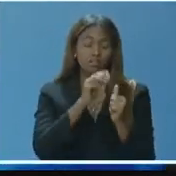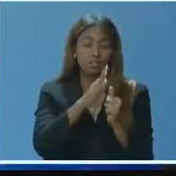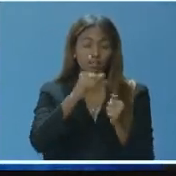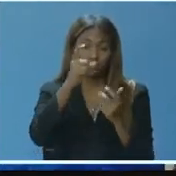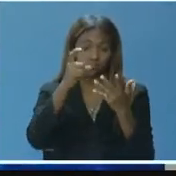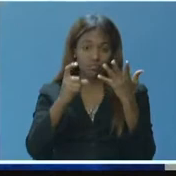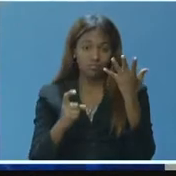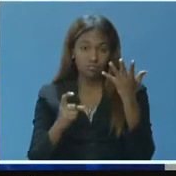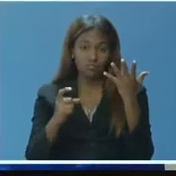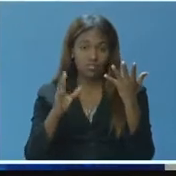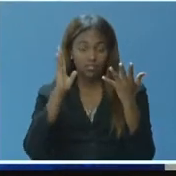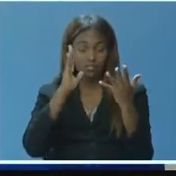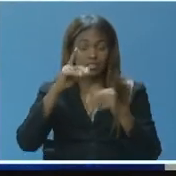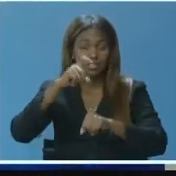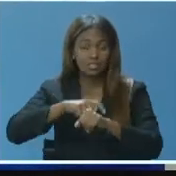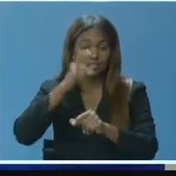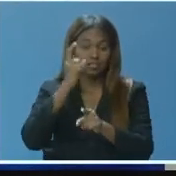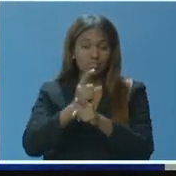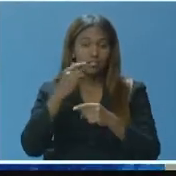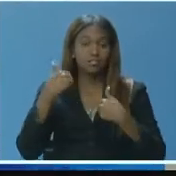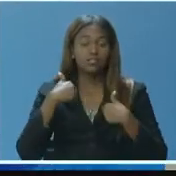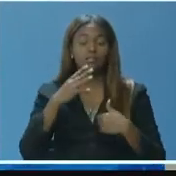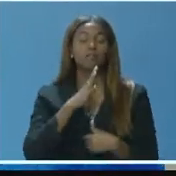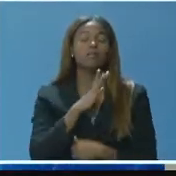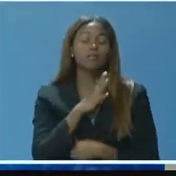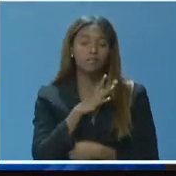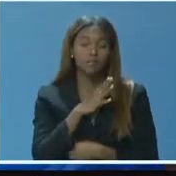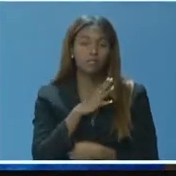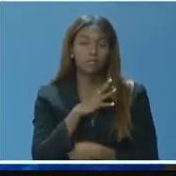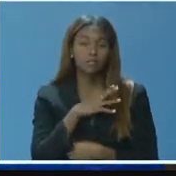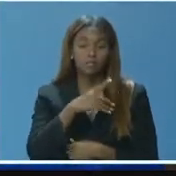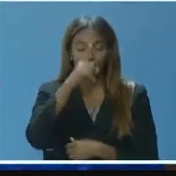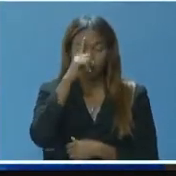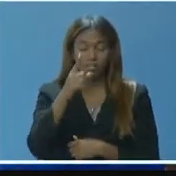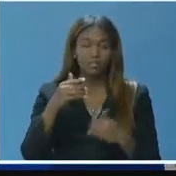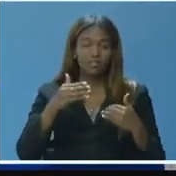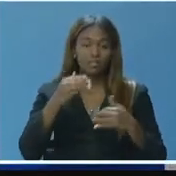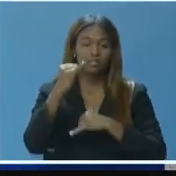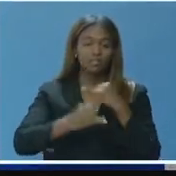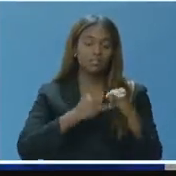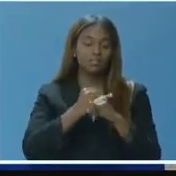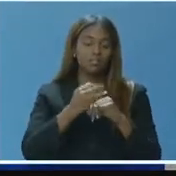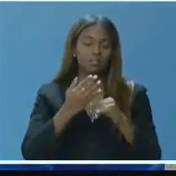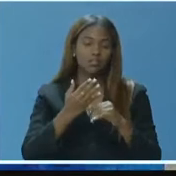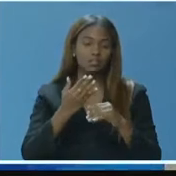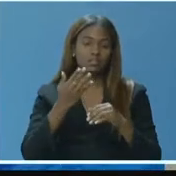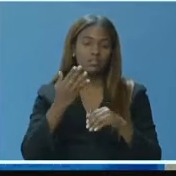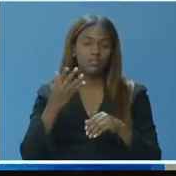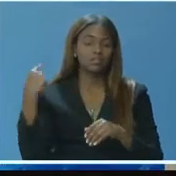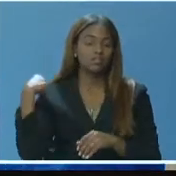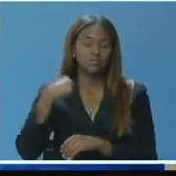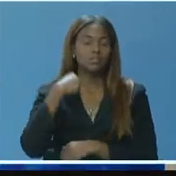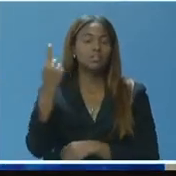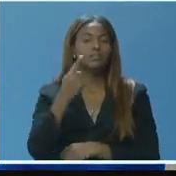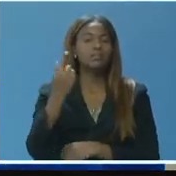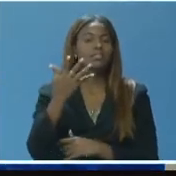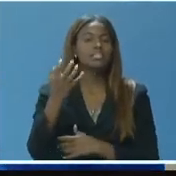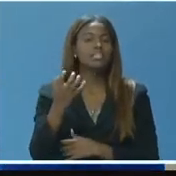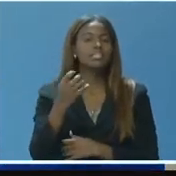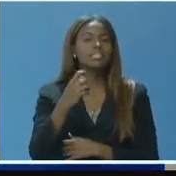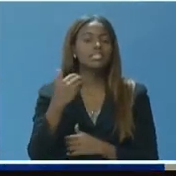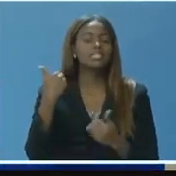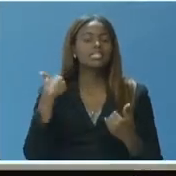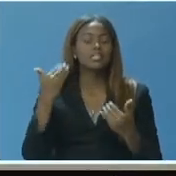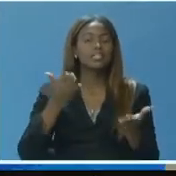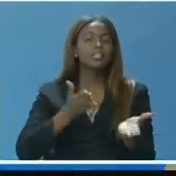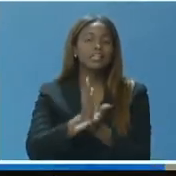que a la hora de la verdad son bien recogidas a nivel internacional, porque siempre lo que se busca es tener un Estado